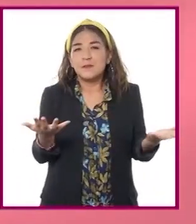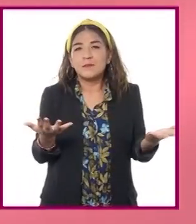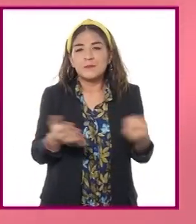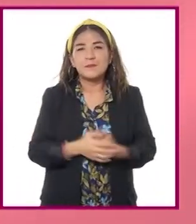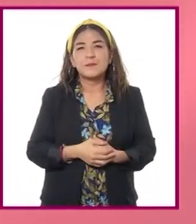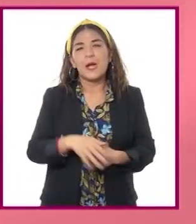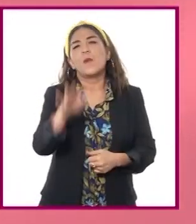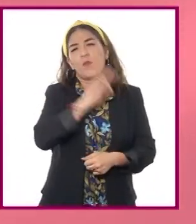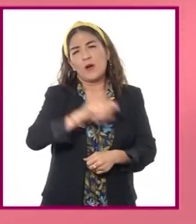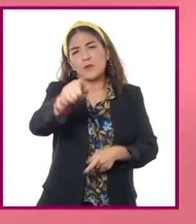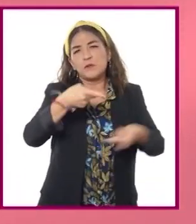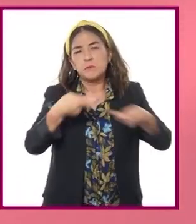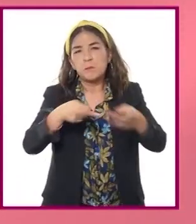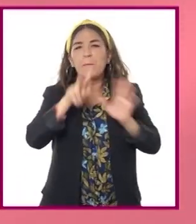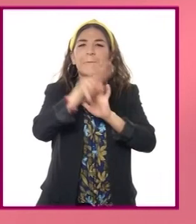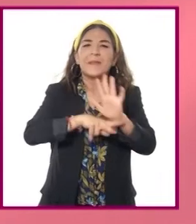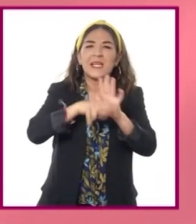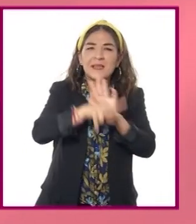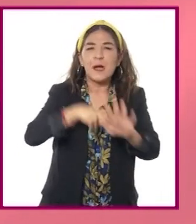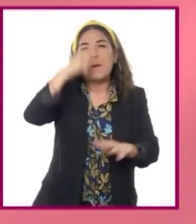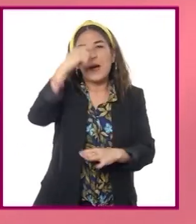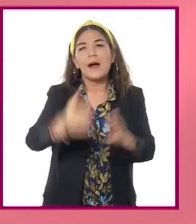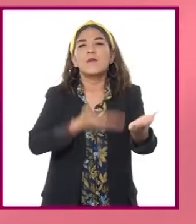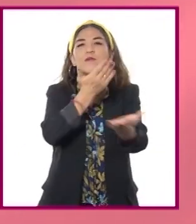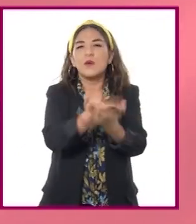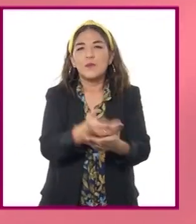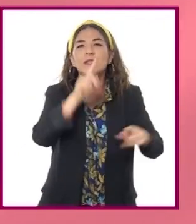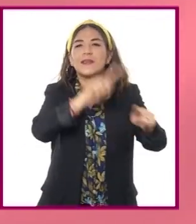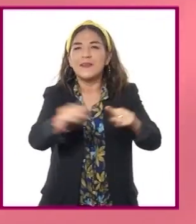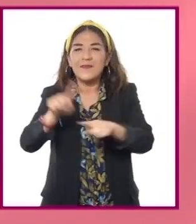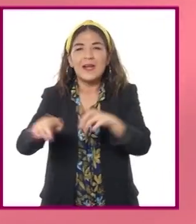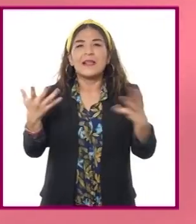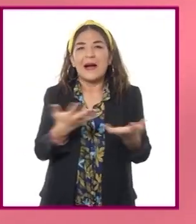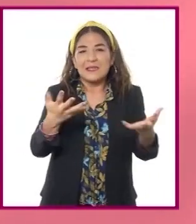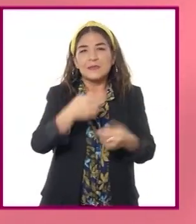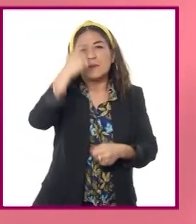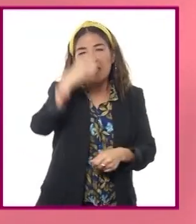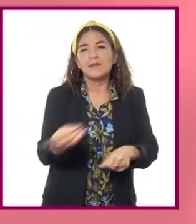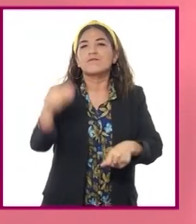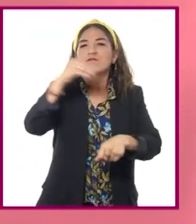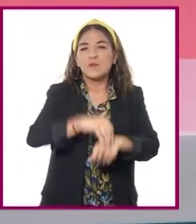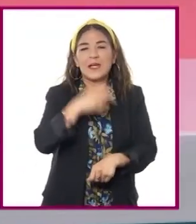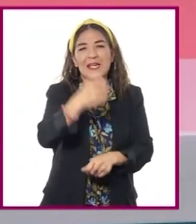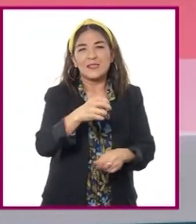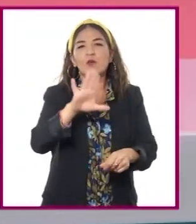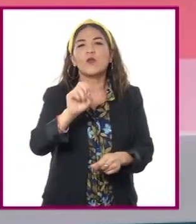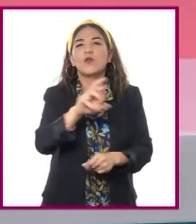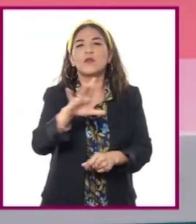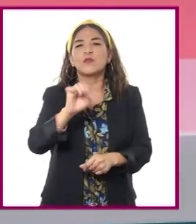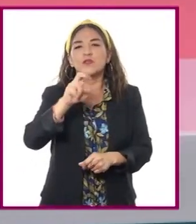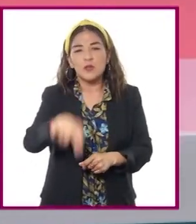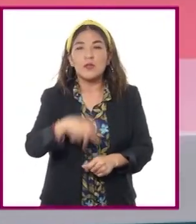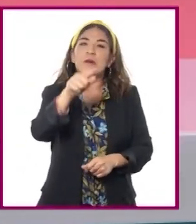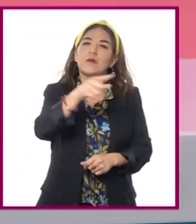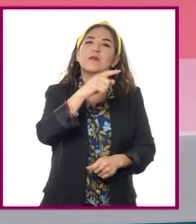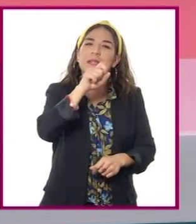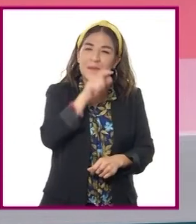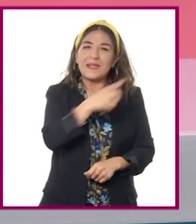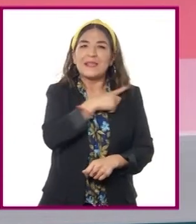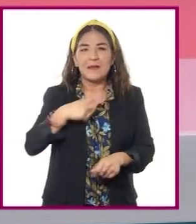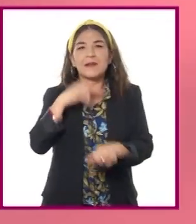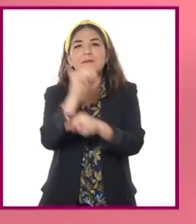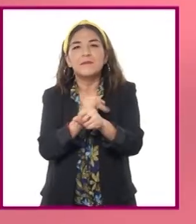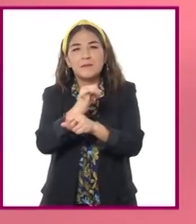Podría ser que elaboren un video donde propongan las medidas que se deberían aplicar para evitar la corrosión. No olviden indagar de